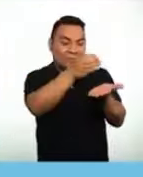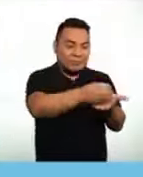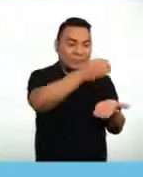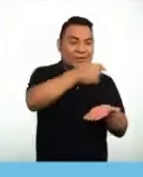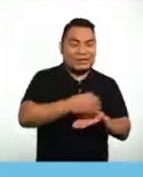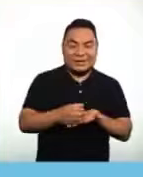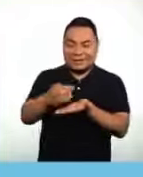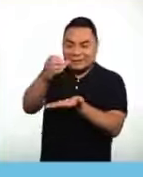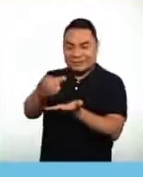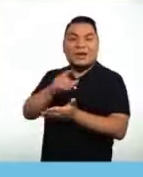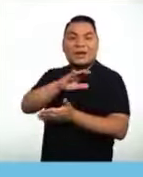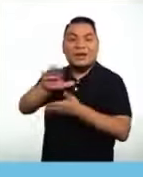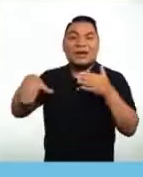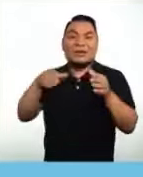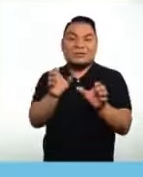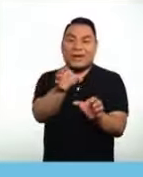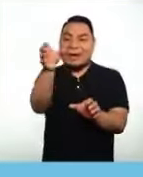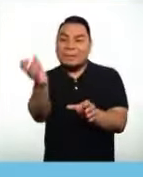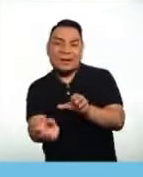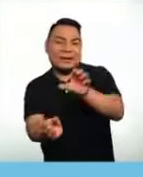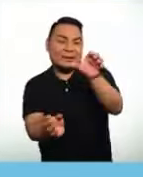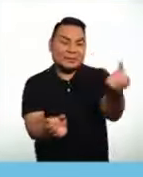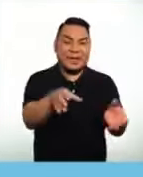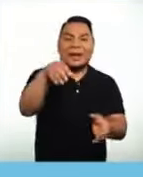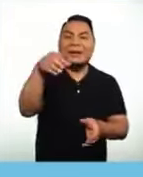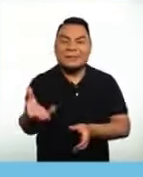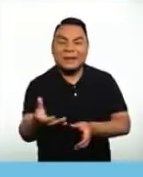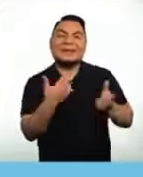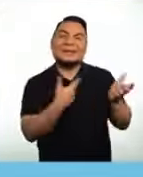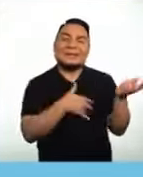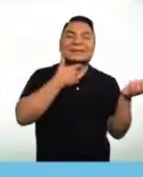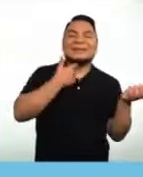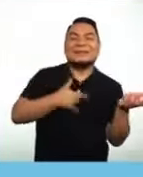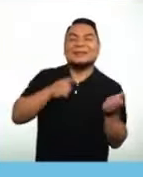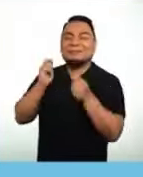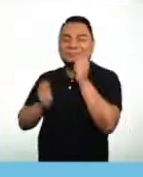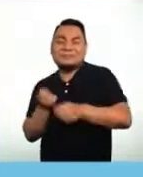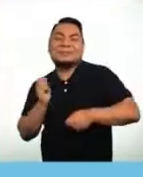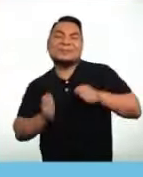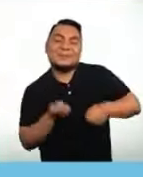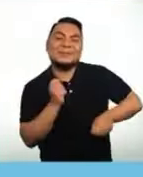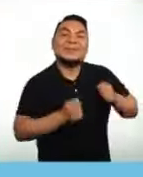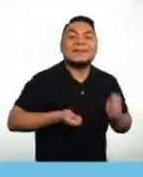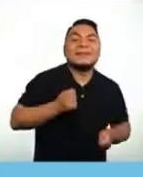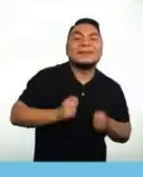botella tras botella, todas caerán.